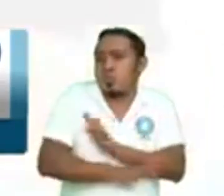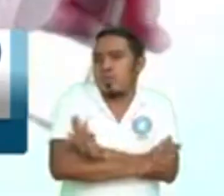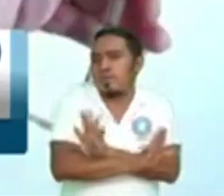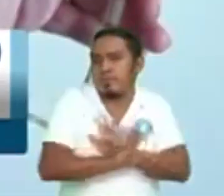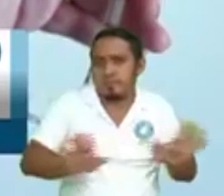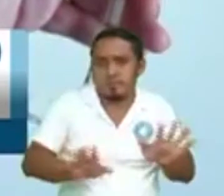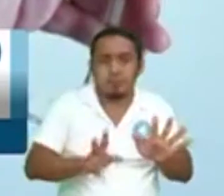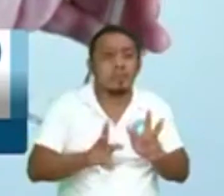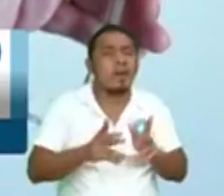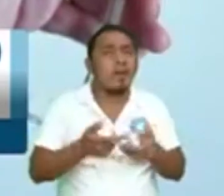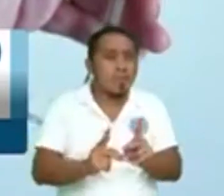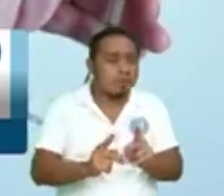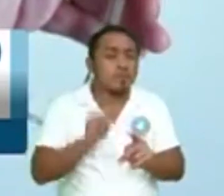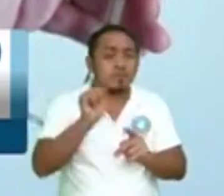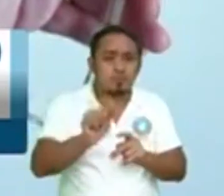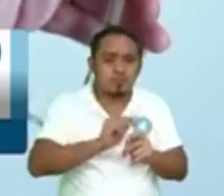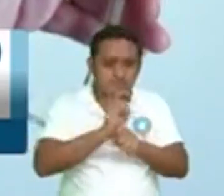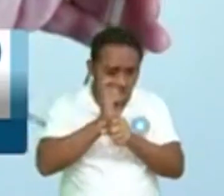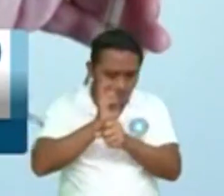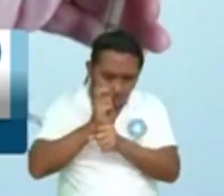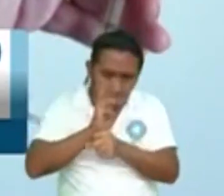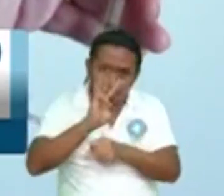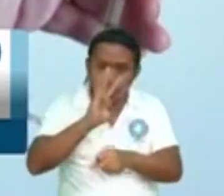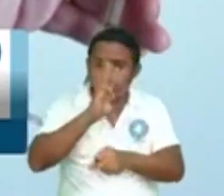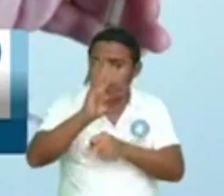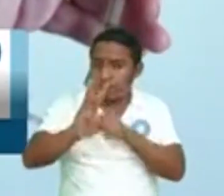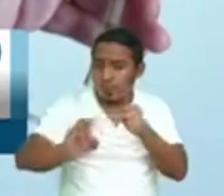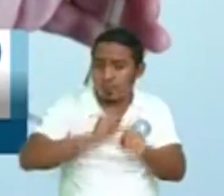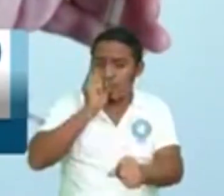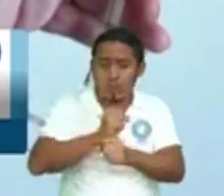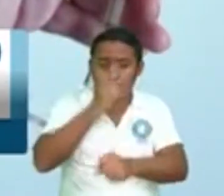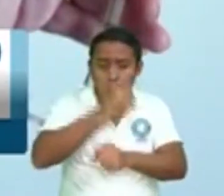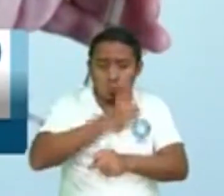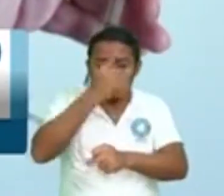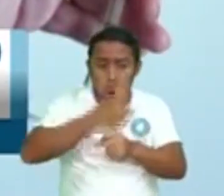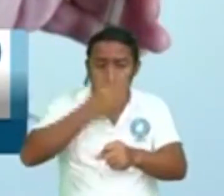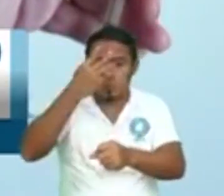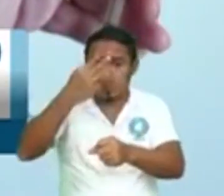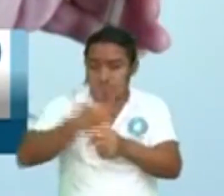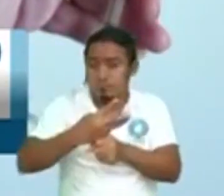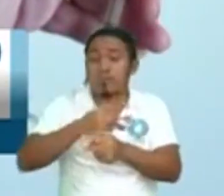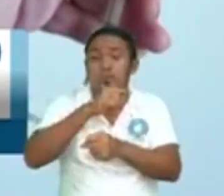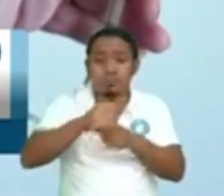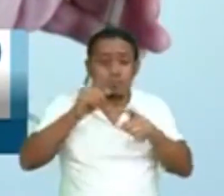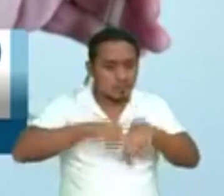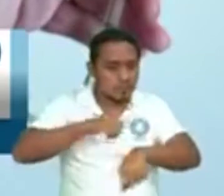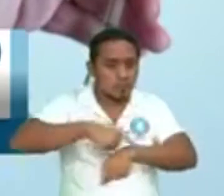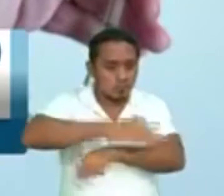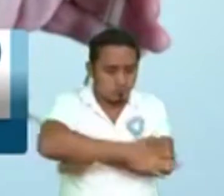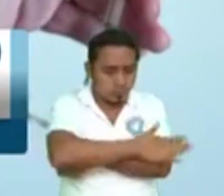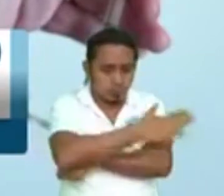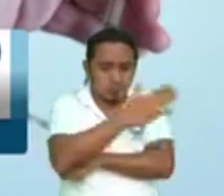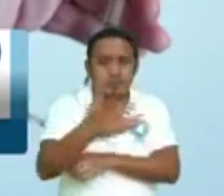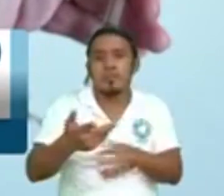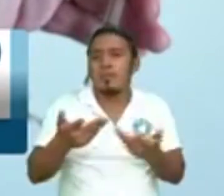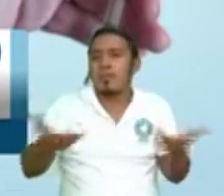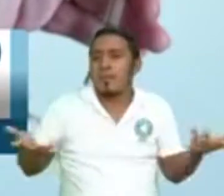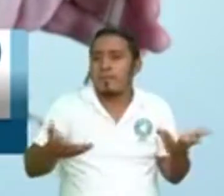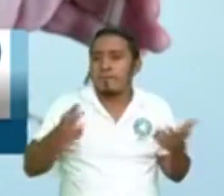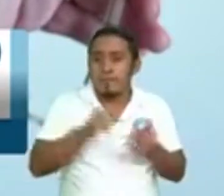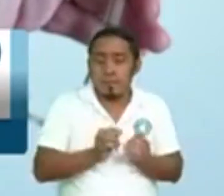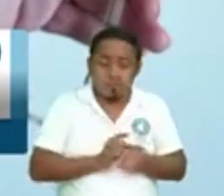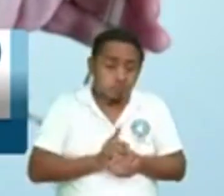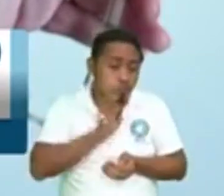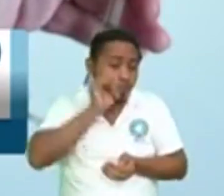complicación, pero entonces ustedes observan durante 3 años Durante ese. 3 años es el seguimiento para ver si durante ese tiempo, porque más que todo es en el